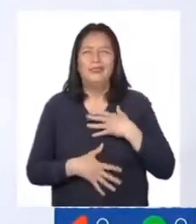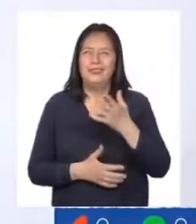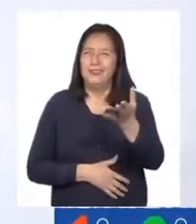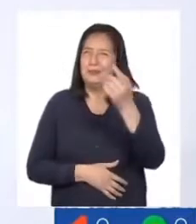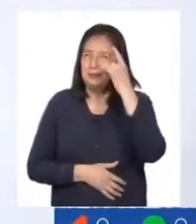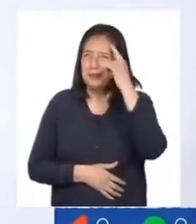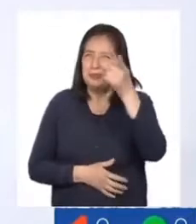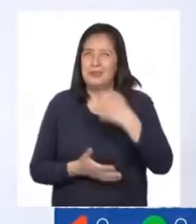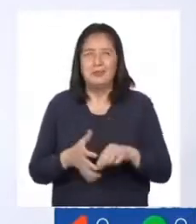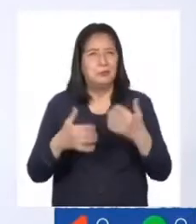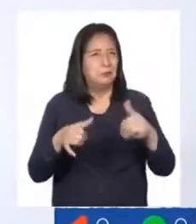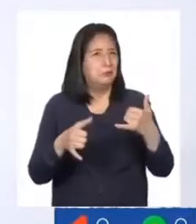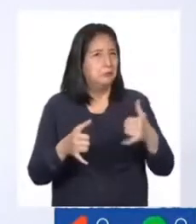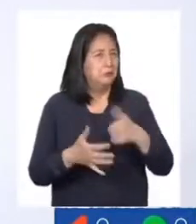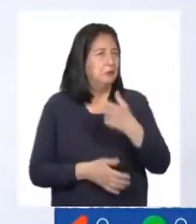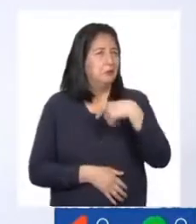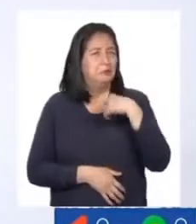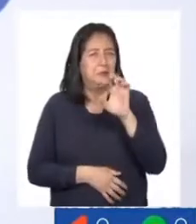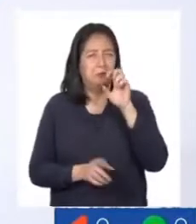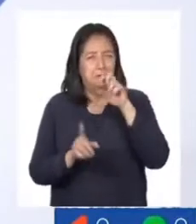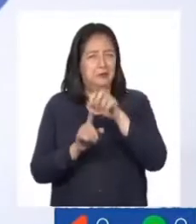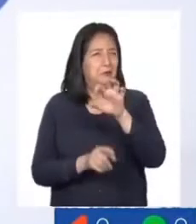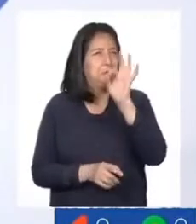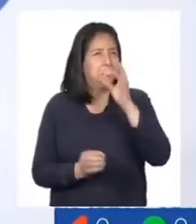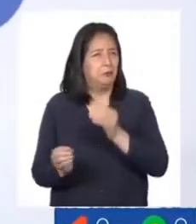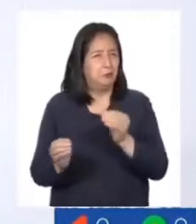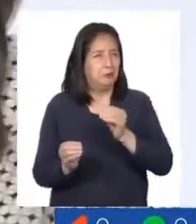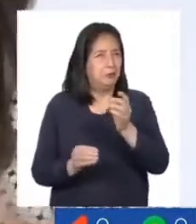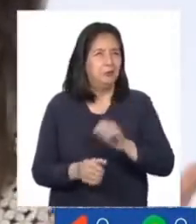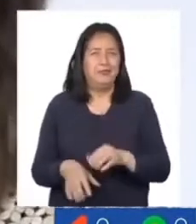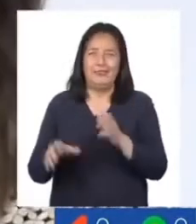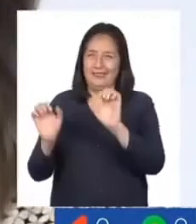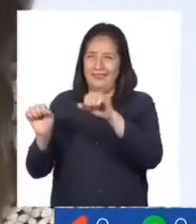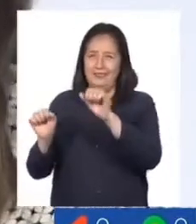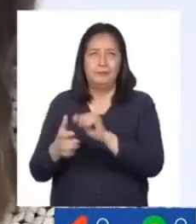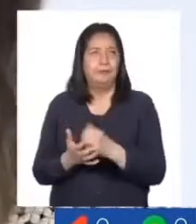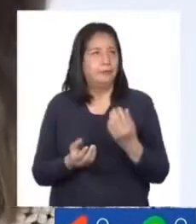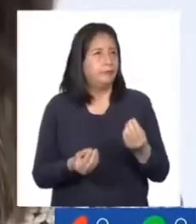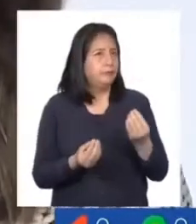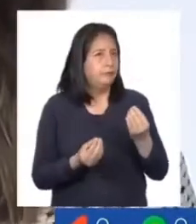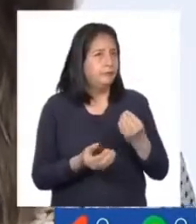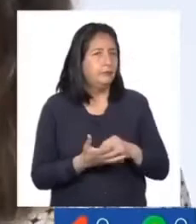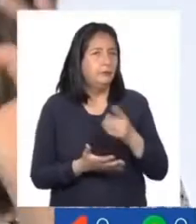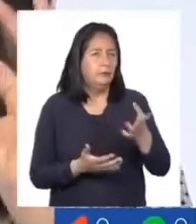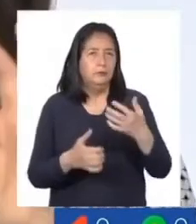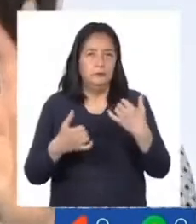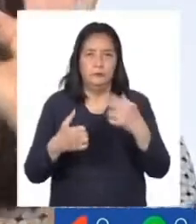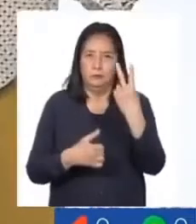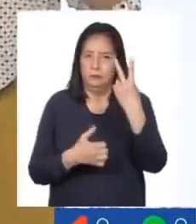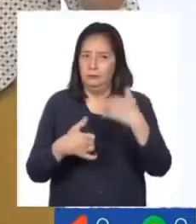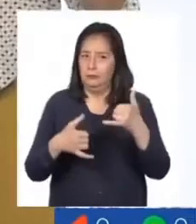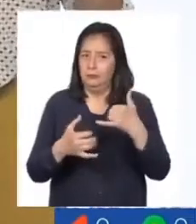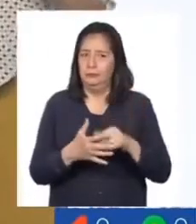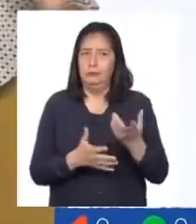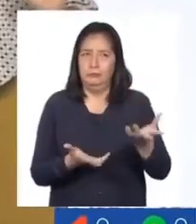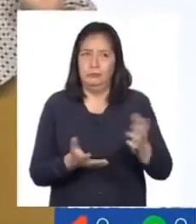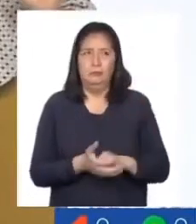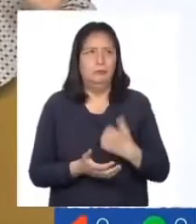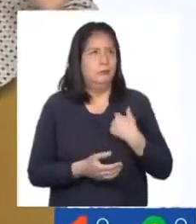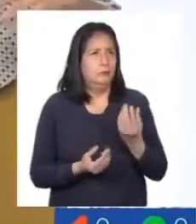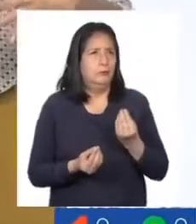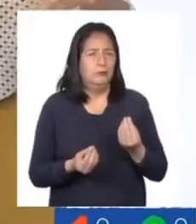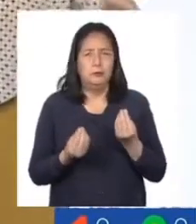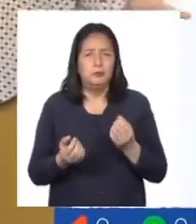les parece si jugamos para identificar nuestros movimientos? A través de estos dos juegos, vamos a explorar